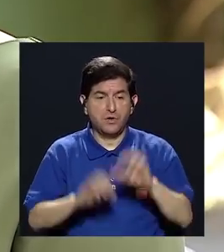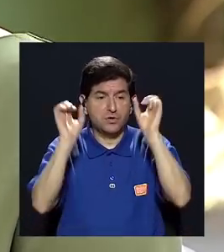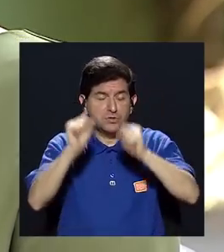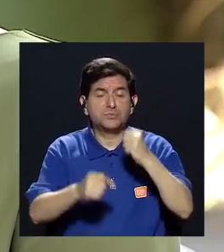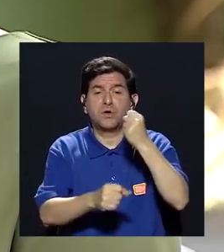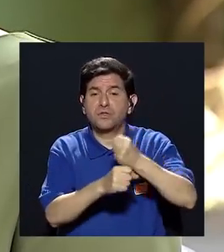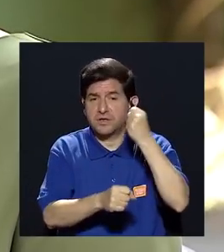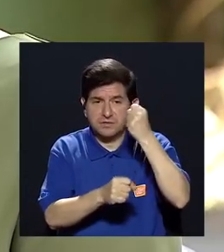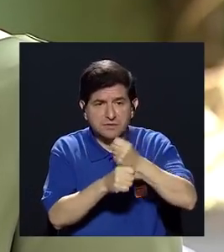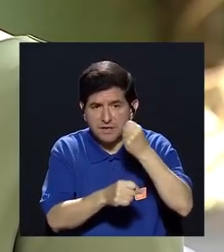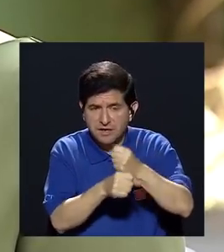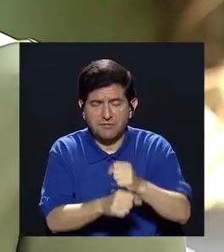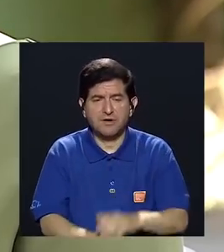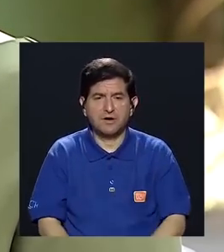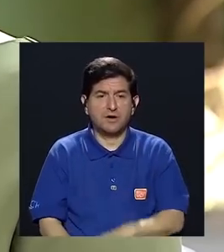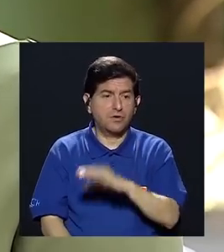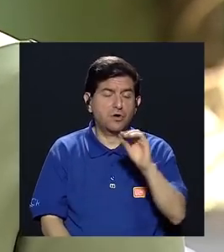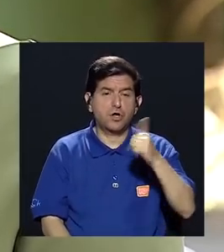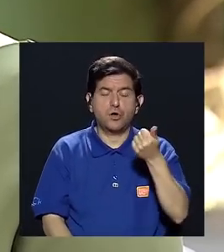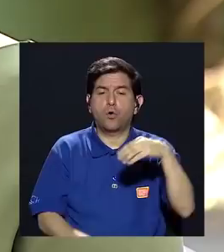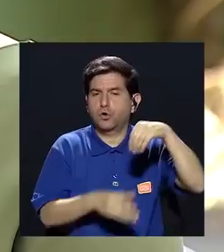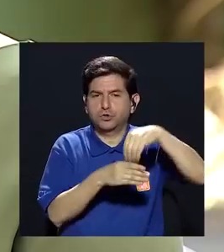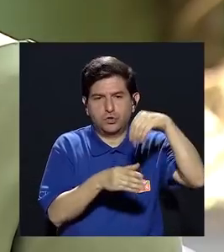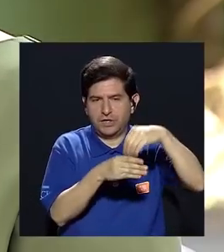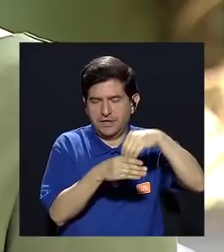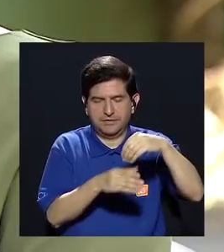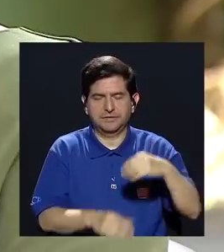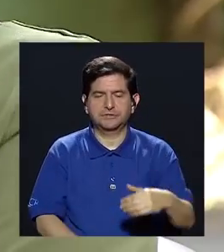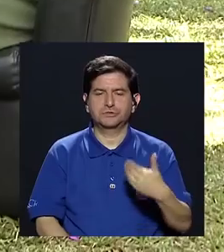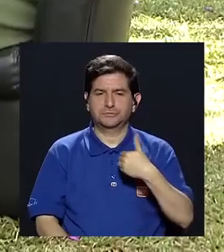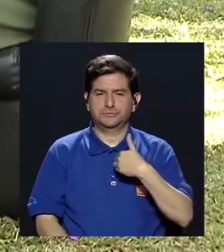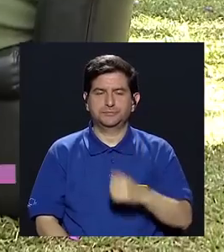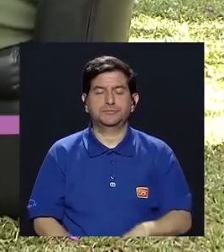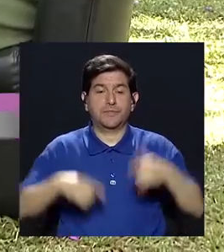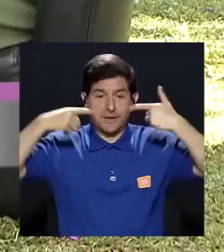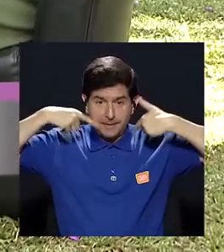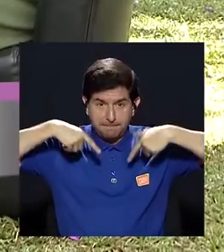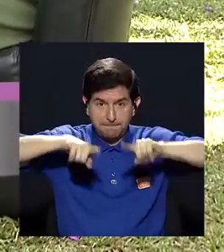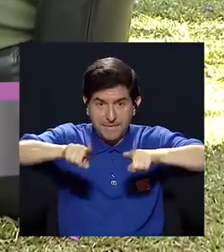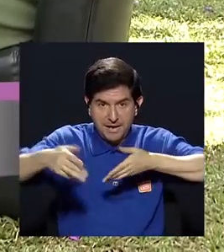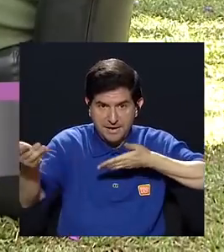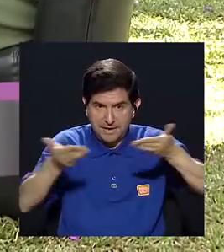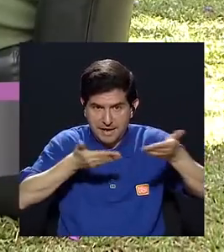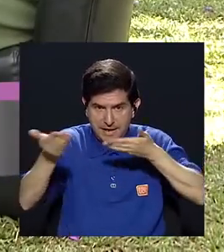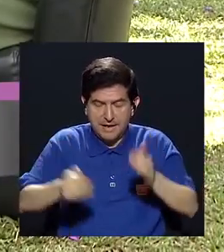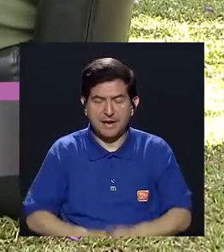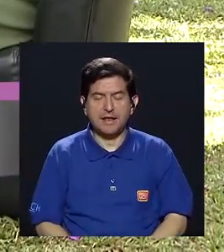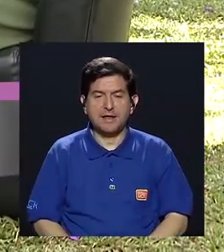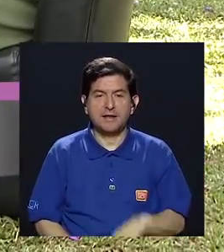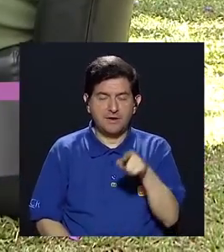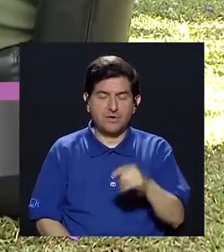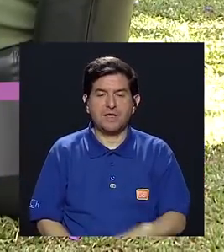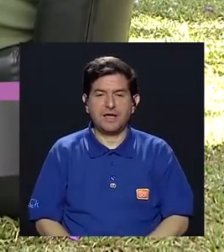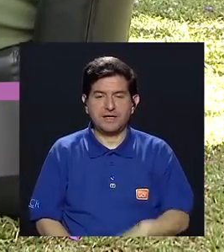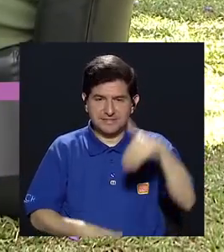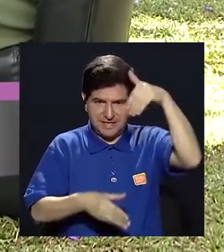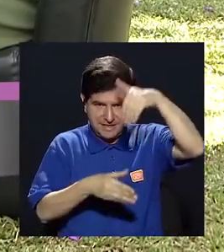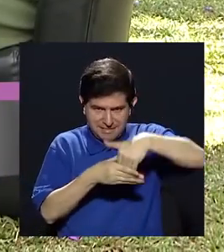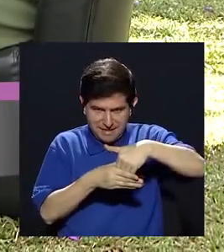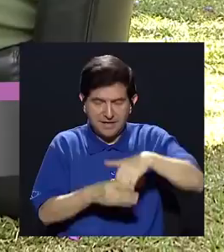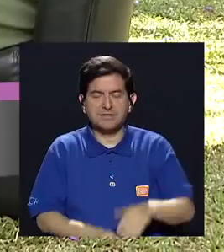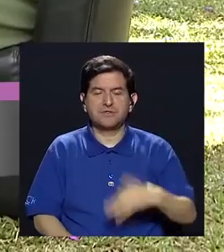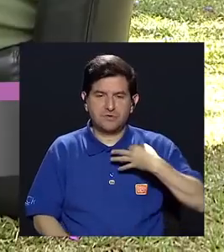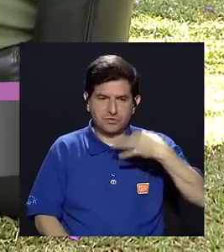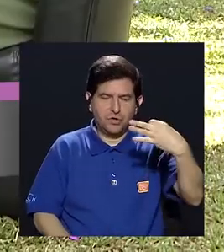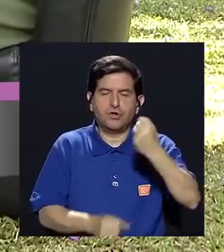para buscar empleo y tener otros ingresos. Paralelo con estos servicios que le llamamos intramuros, que es lo que